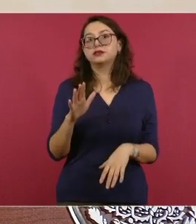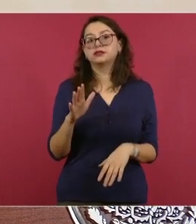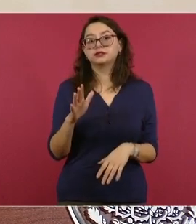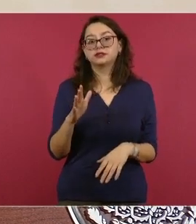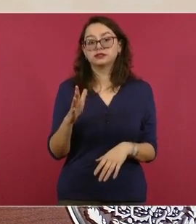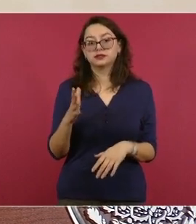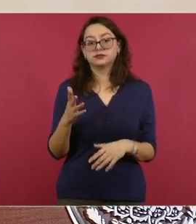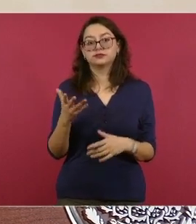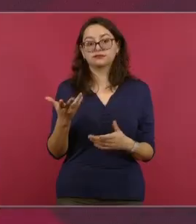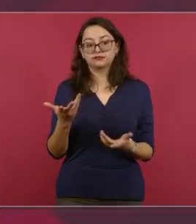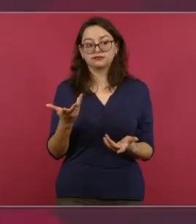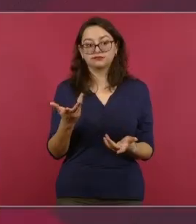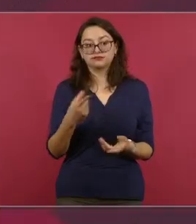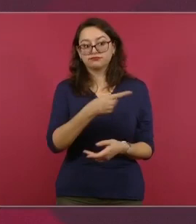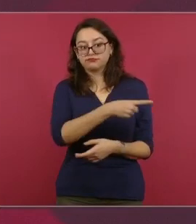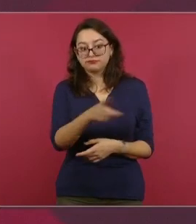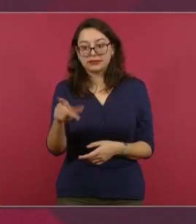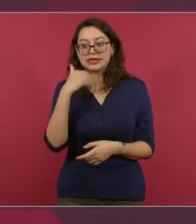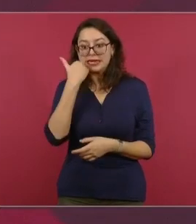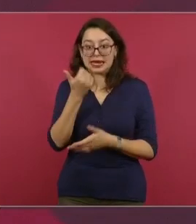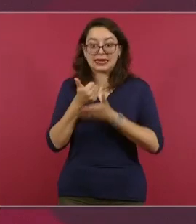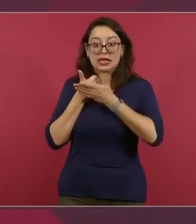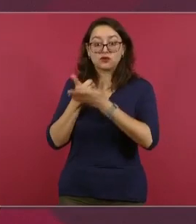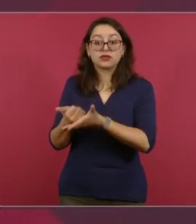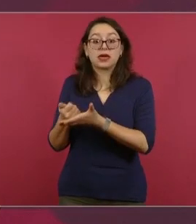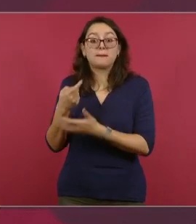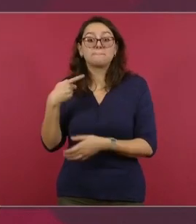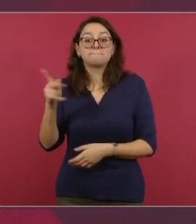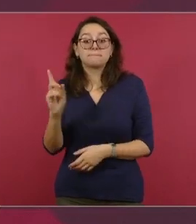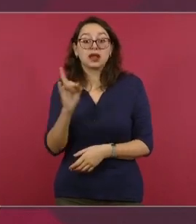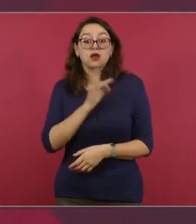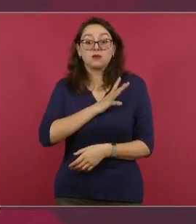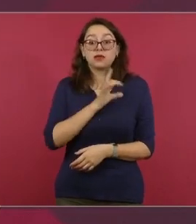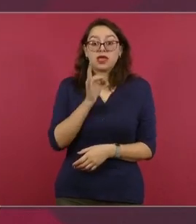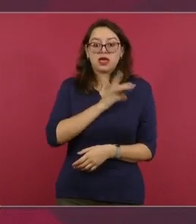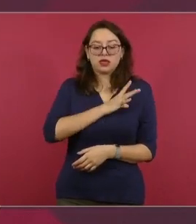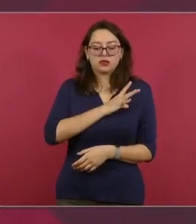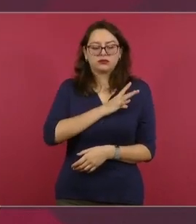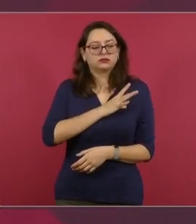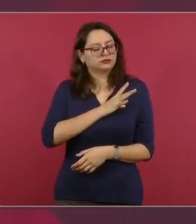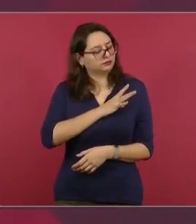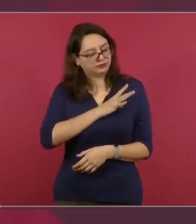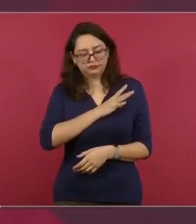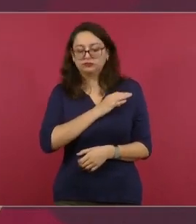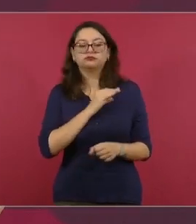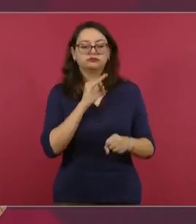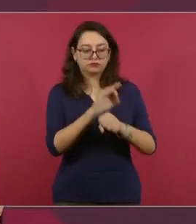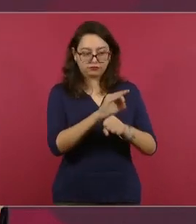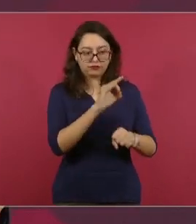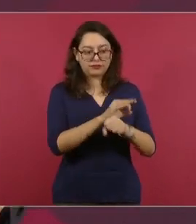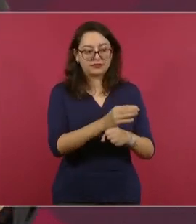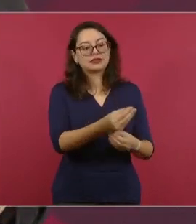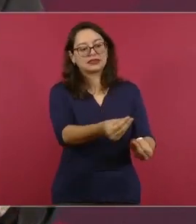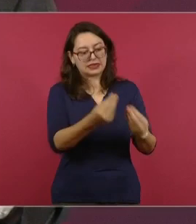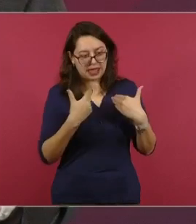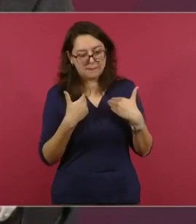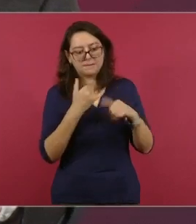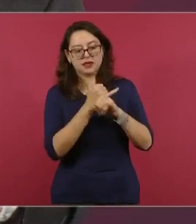y les estamos dando garantías para que, si tienen información, nos ayuden